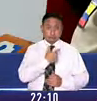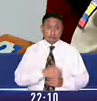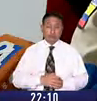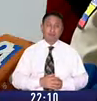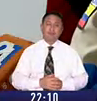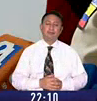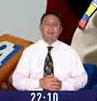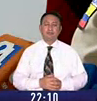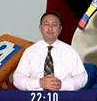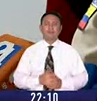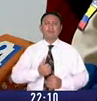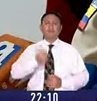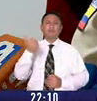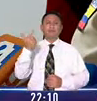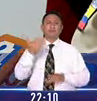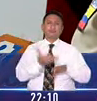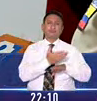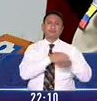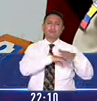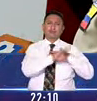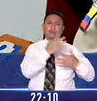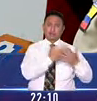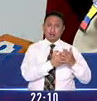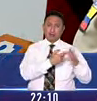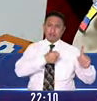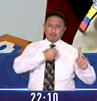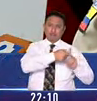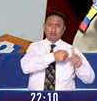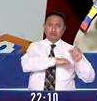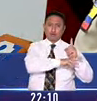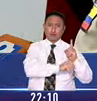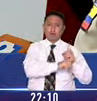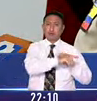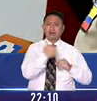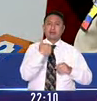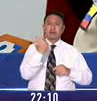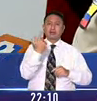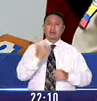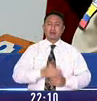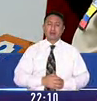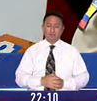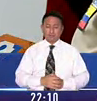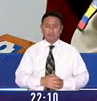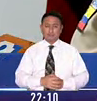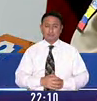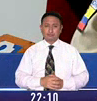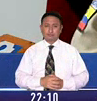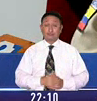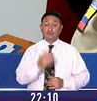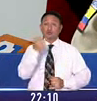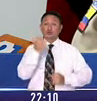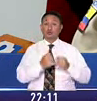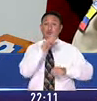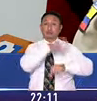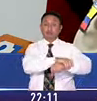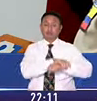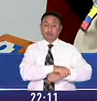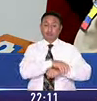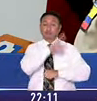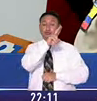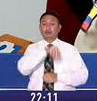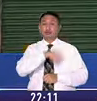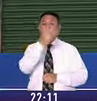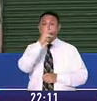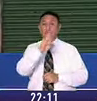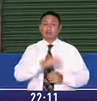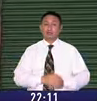Se posee antecedentes penales como homicidio, robo y tenencia de armas, teniendo su última aprehensión en el